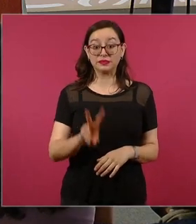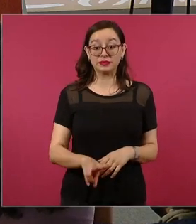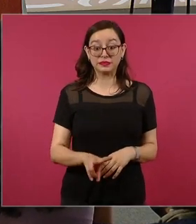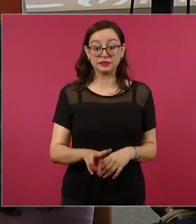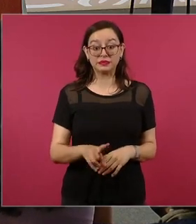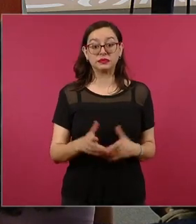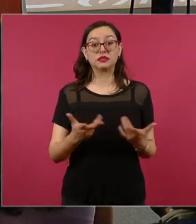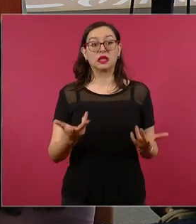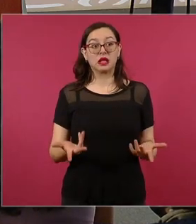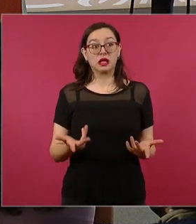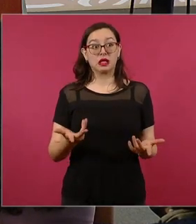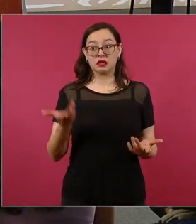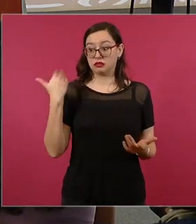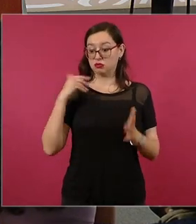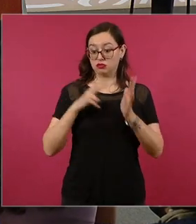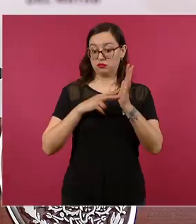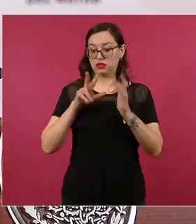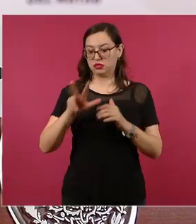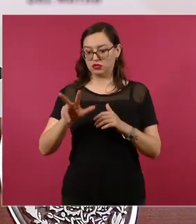educativo.